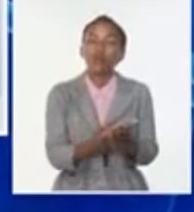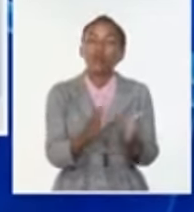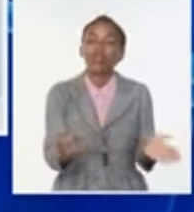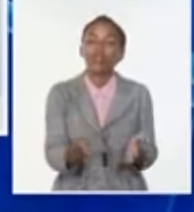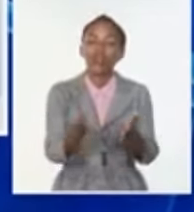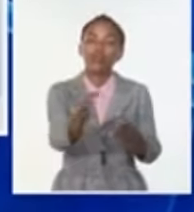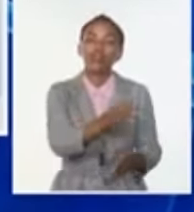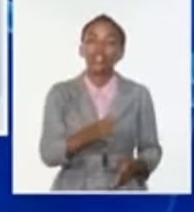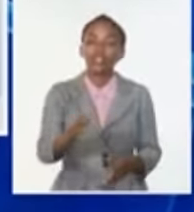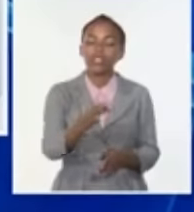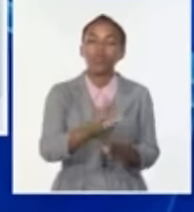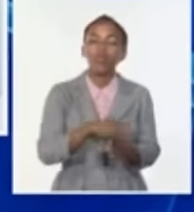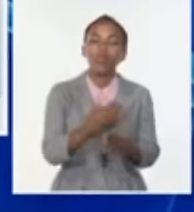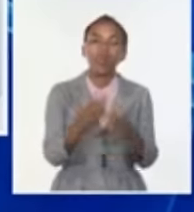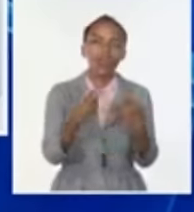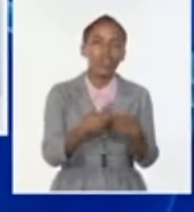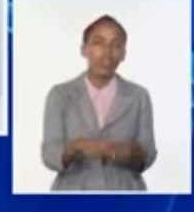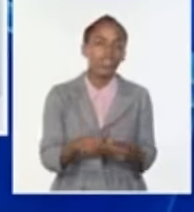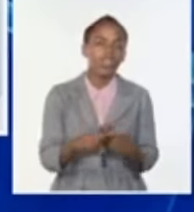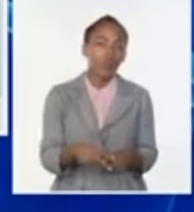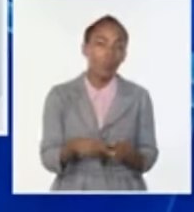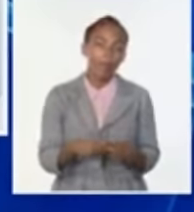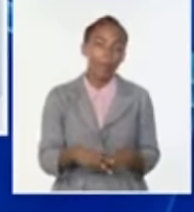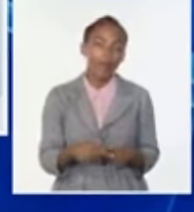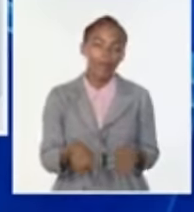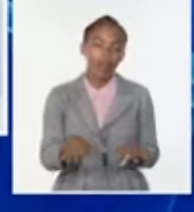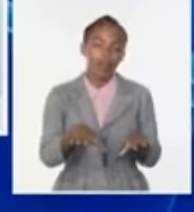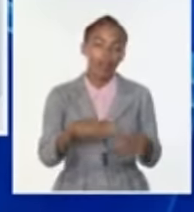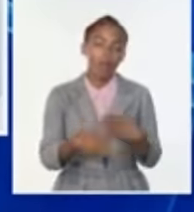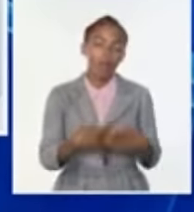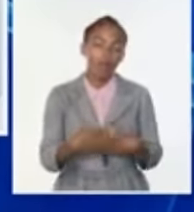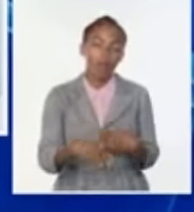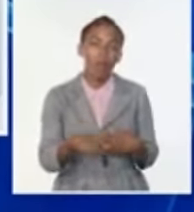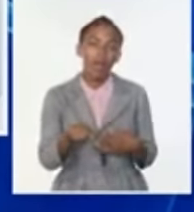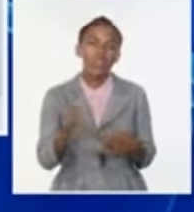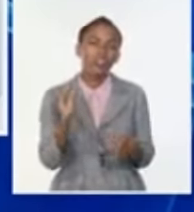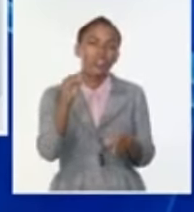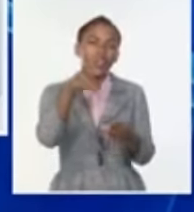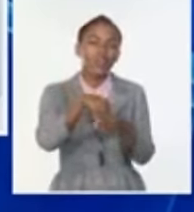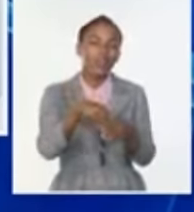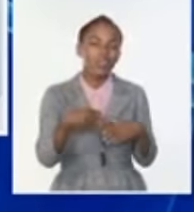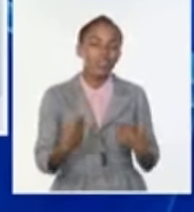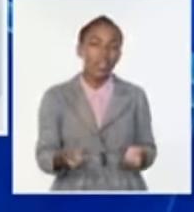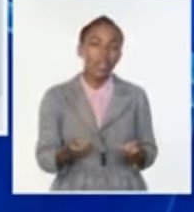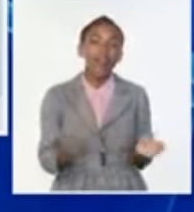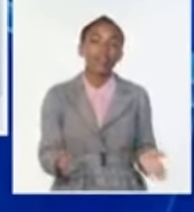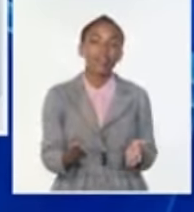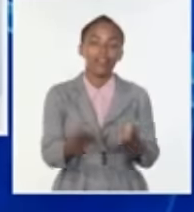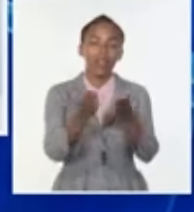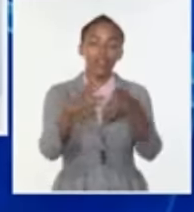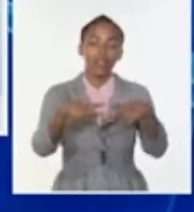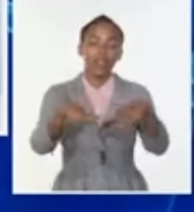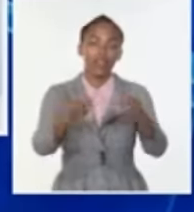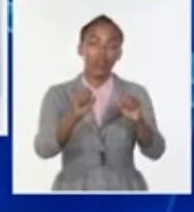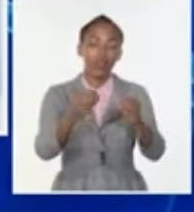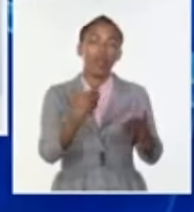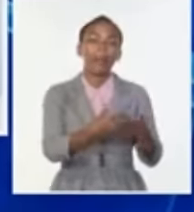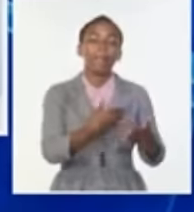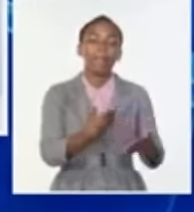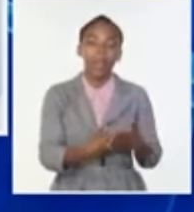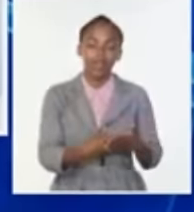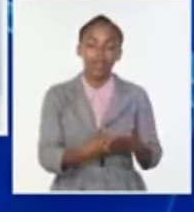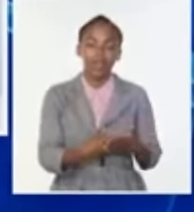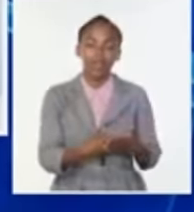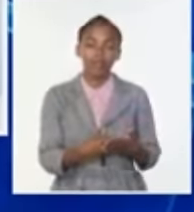resolverlo. Y ello incluye el desarrollo de nuevos actores. Se analiza